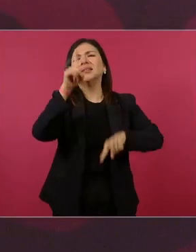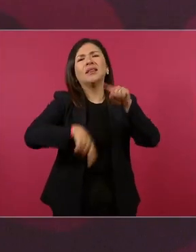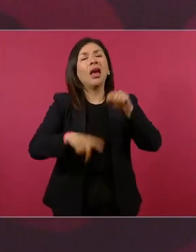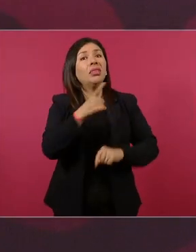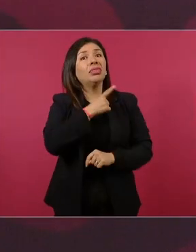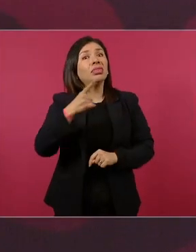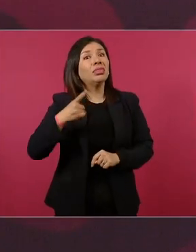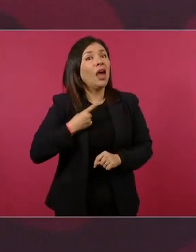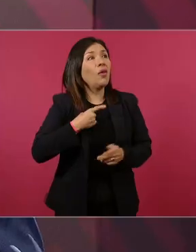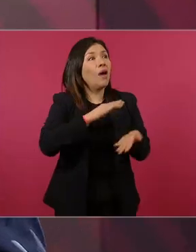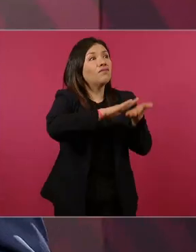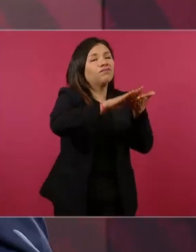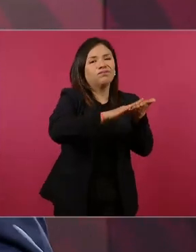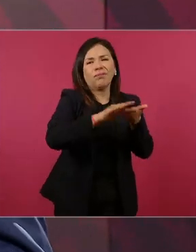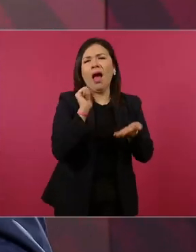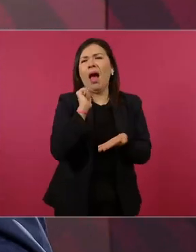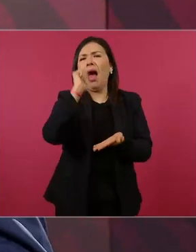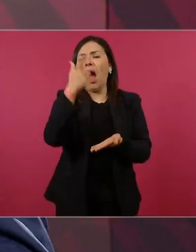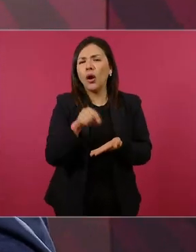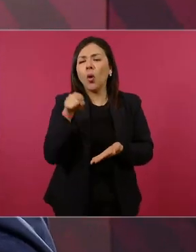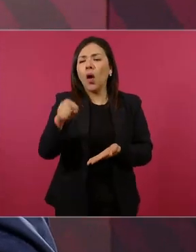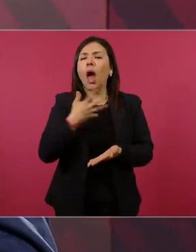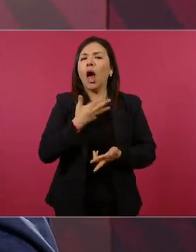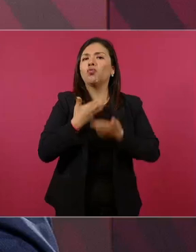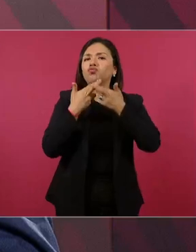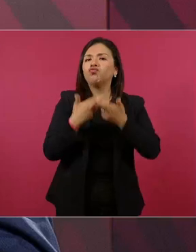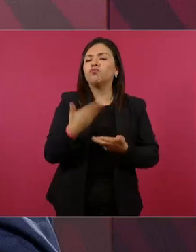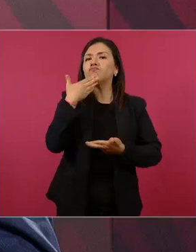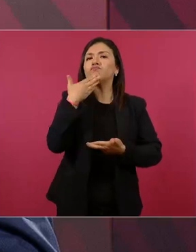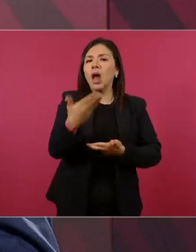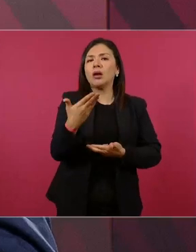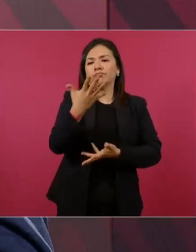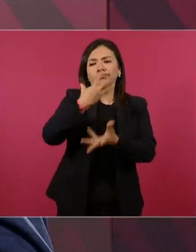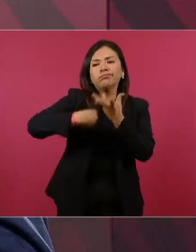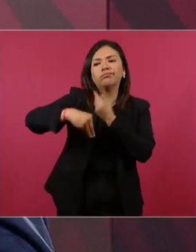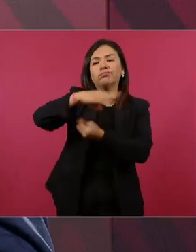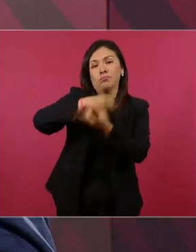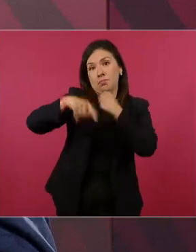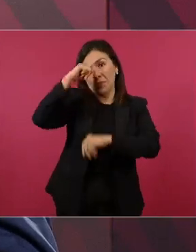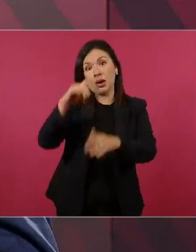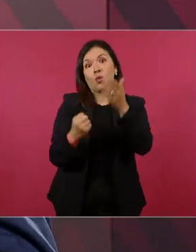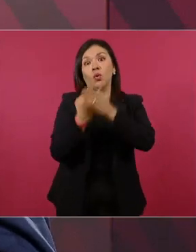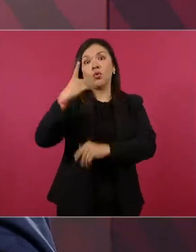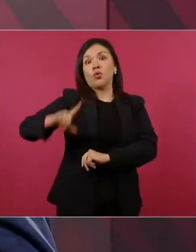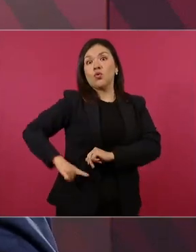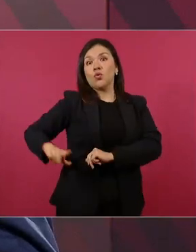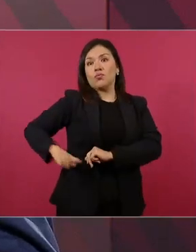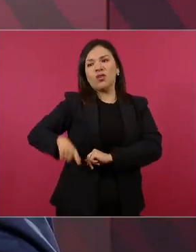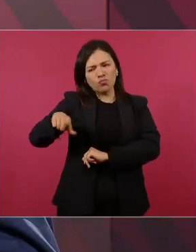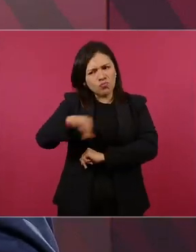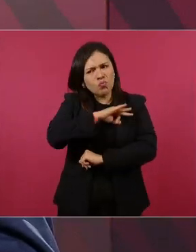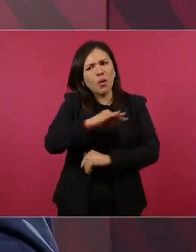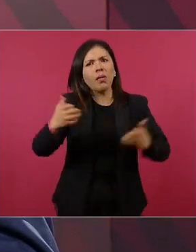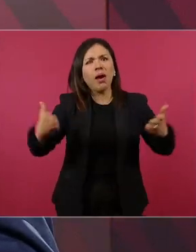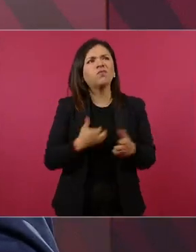que tenga recursos el nuevo gobierno para iniciar las obras,